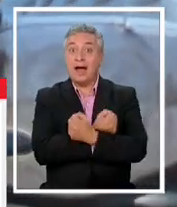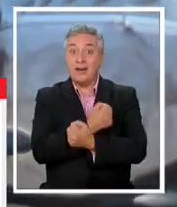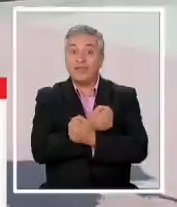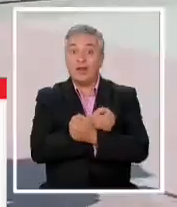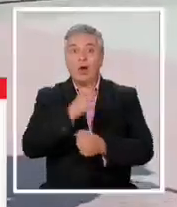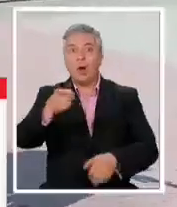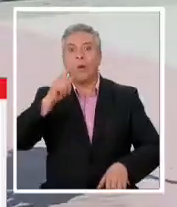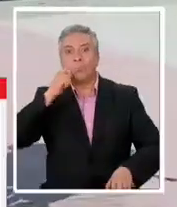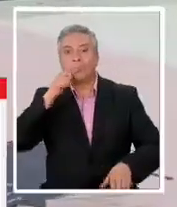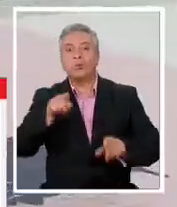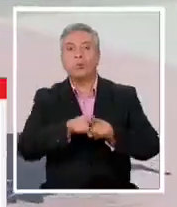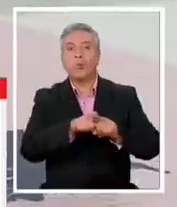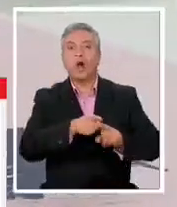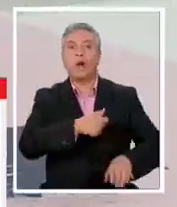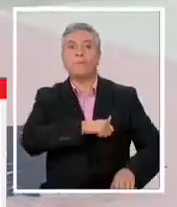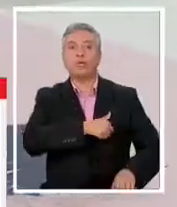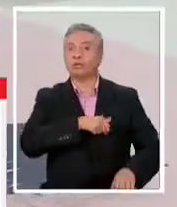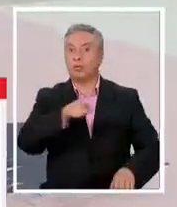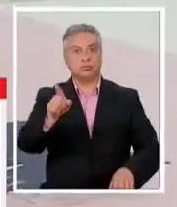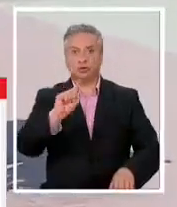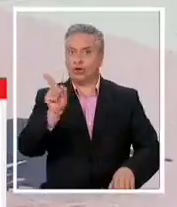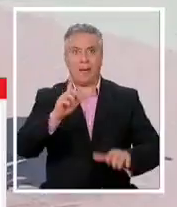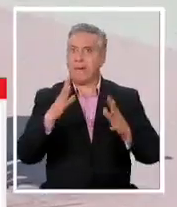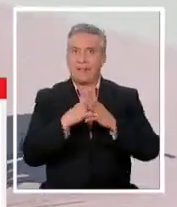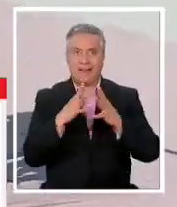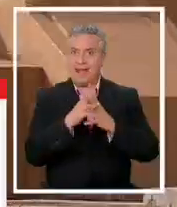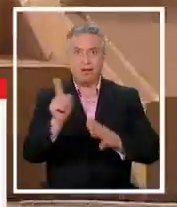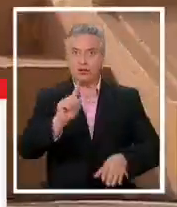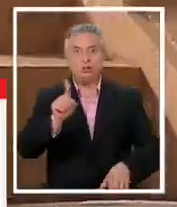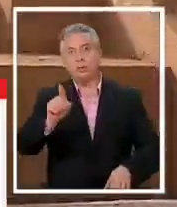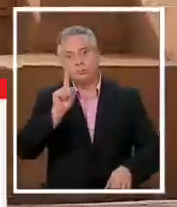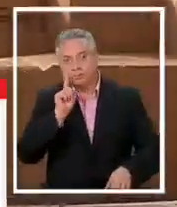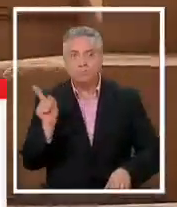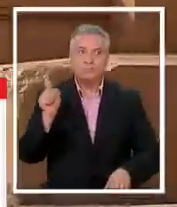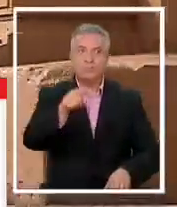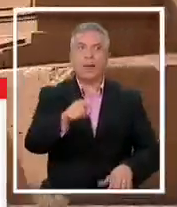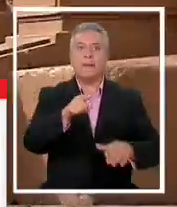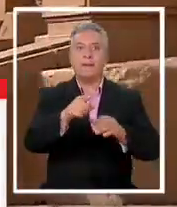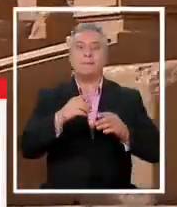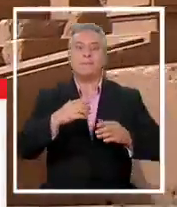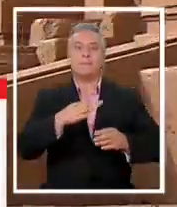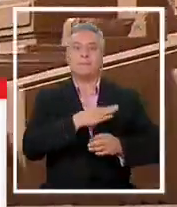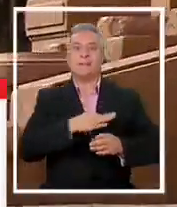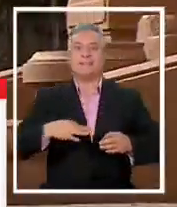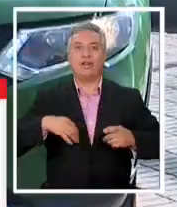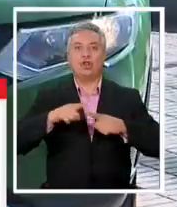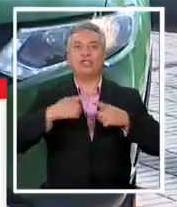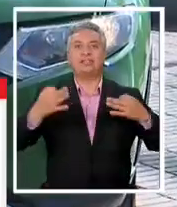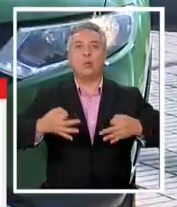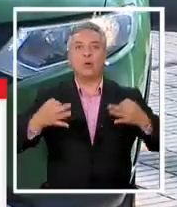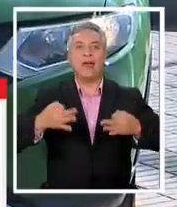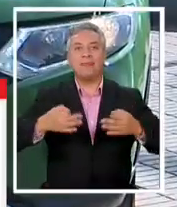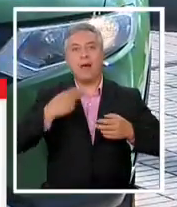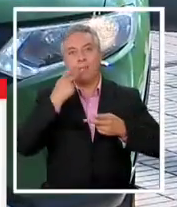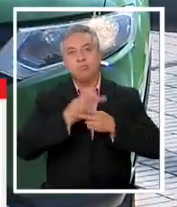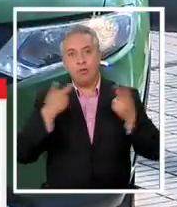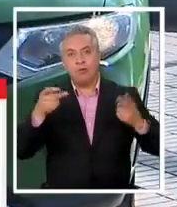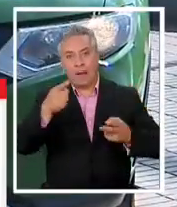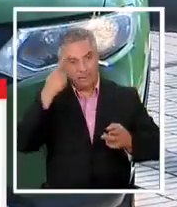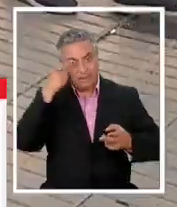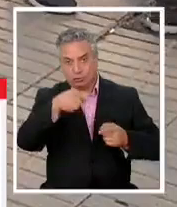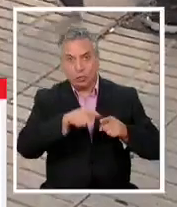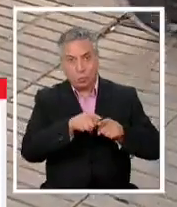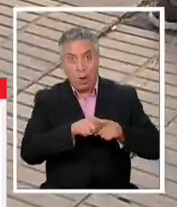a ser una institución policial no militar que dependerá del ministerio que está a cargo de la seguridad pública, decisión que representará un avance para